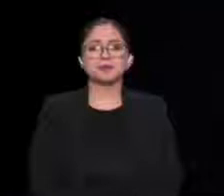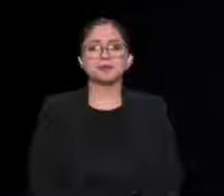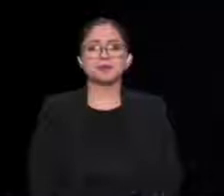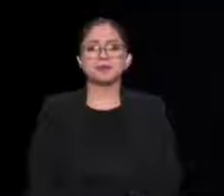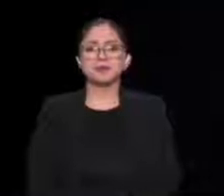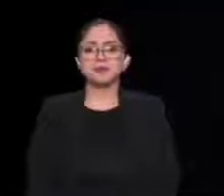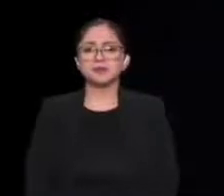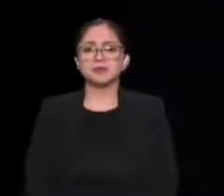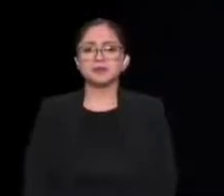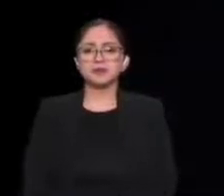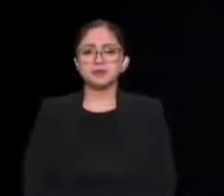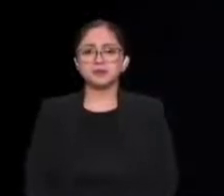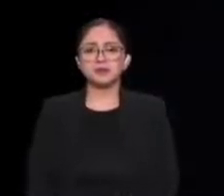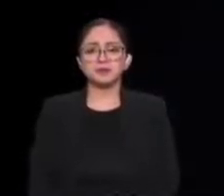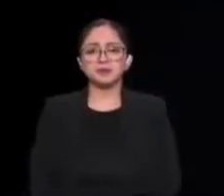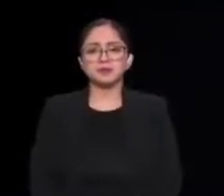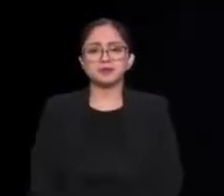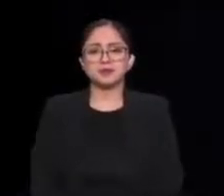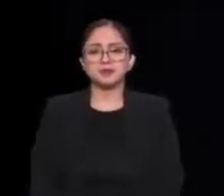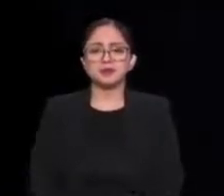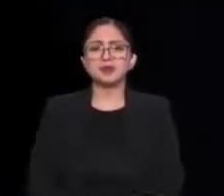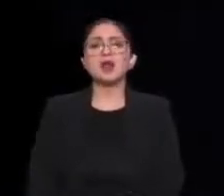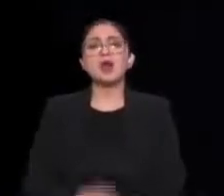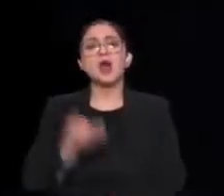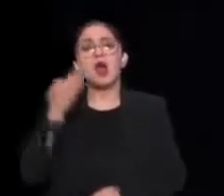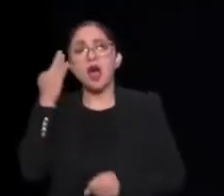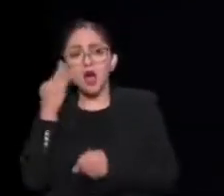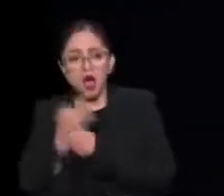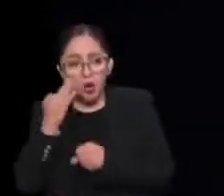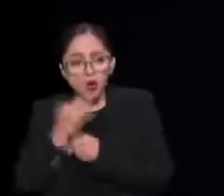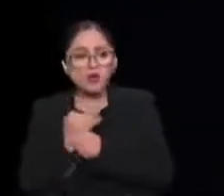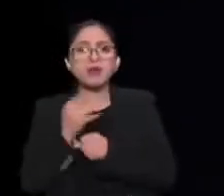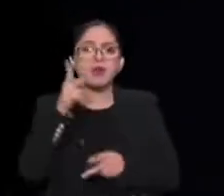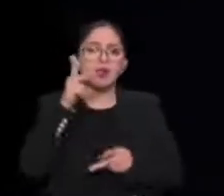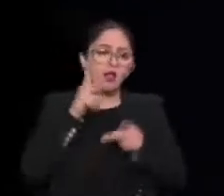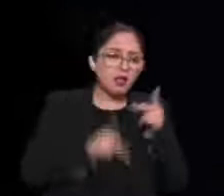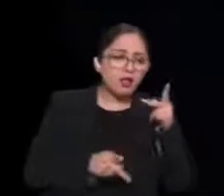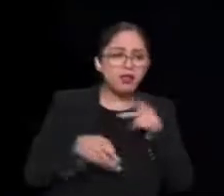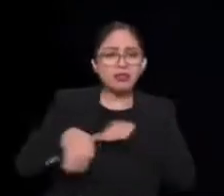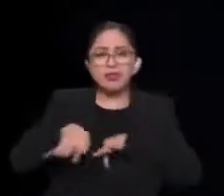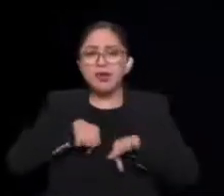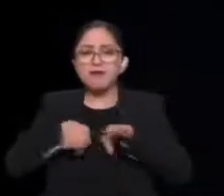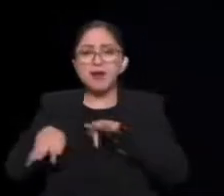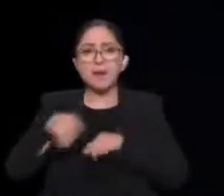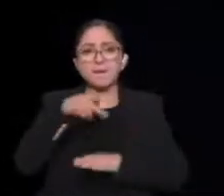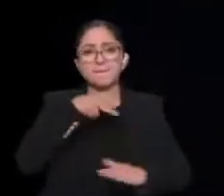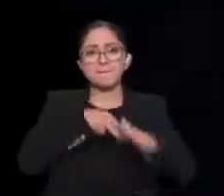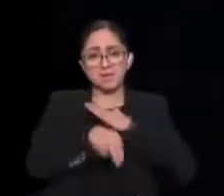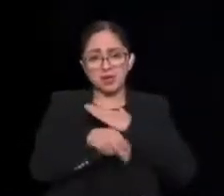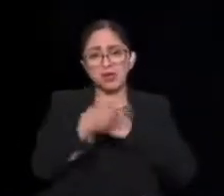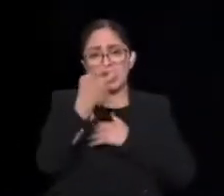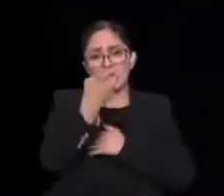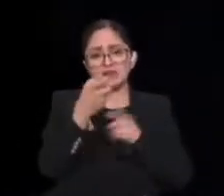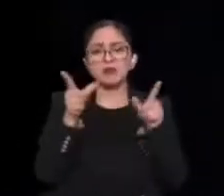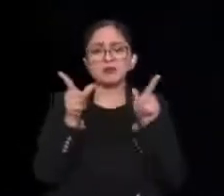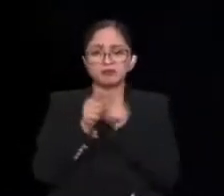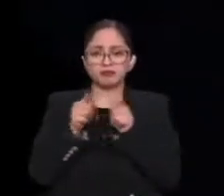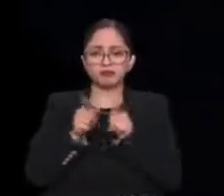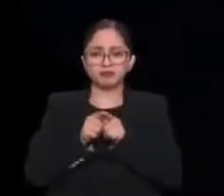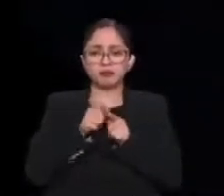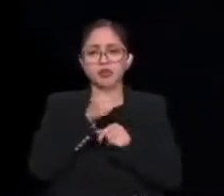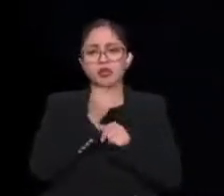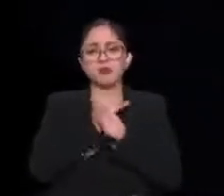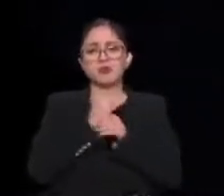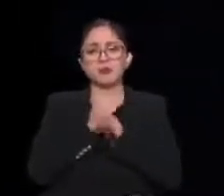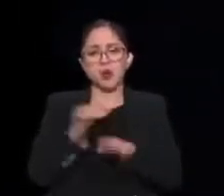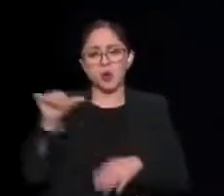Bueno, no hubo subejercicio, tampoco hubo recorte de presupuesto destinado al mantenimiento del metro. Esas son las conclusiones de la información